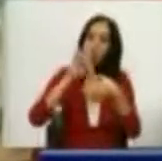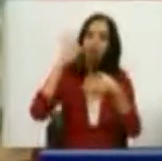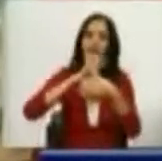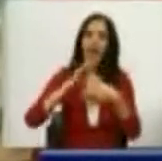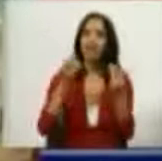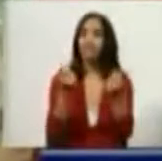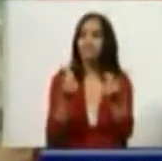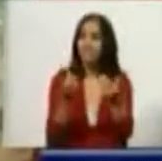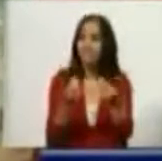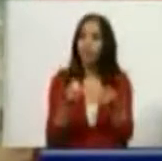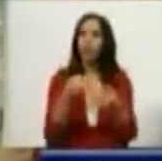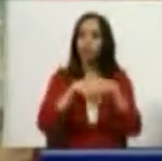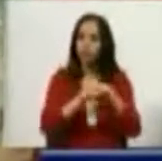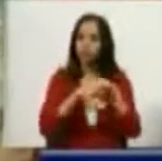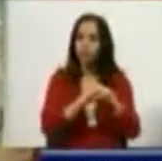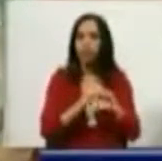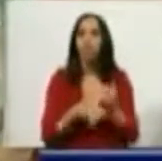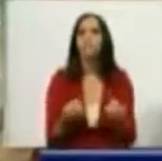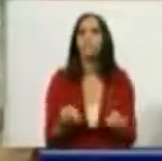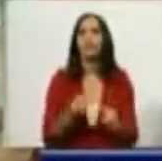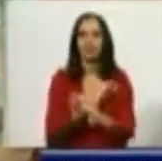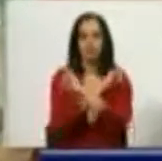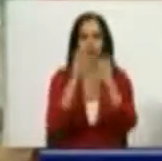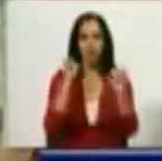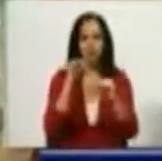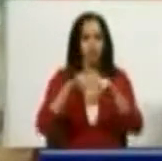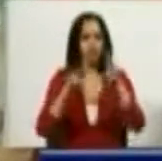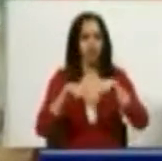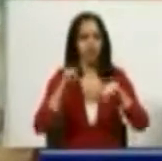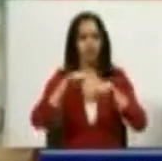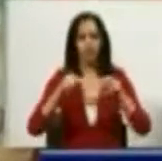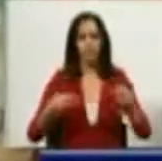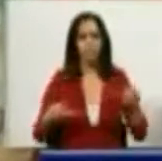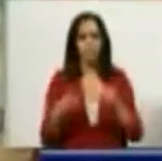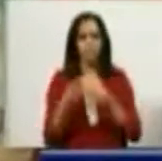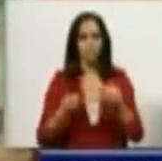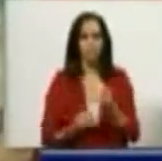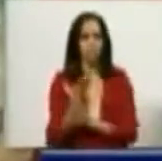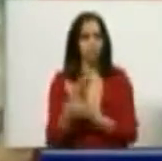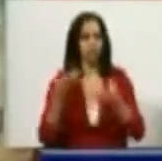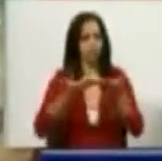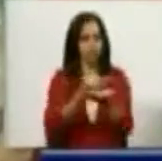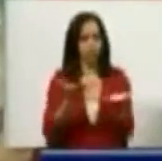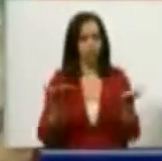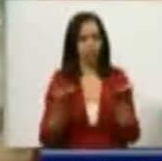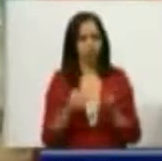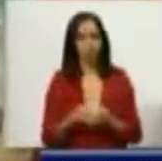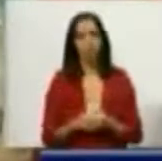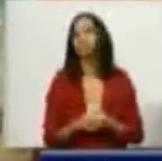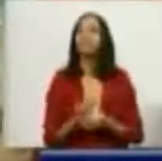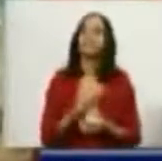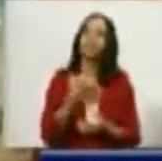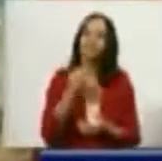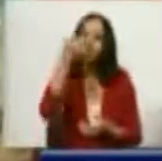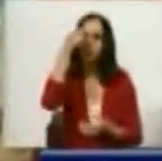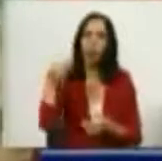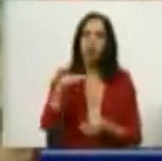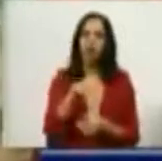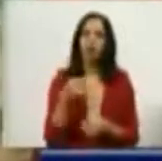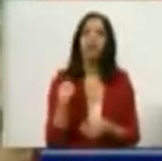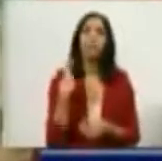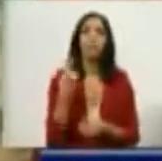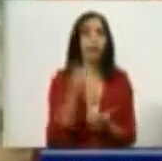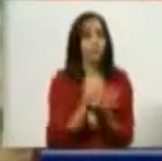montón para poder llevar a feliz término Esta obra pero quiero decirle a todo el pueblo que esta es la primera etapa